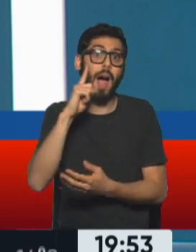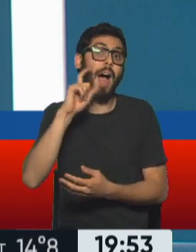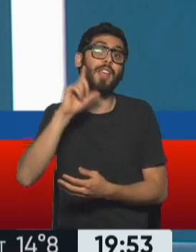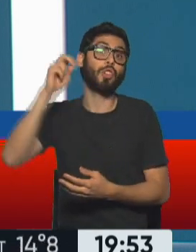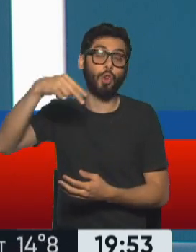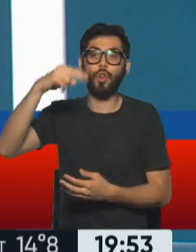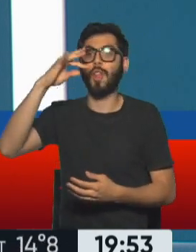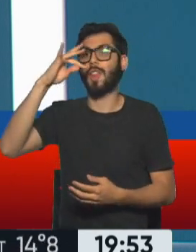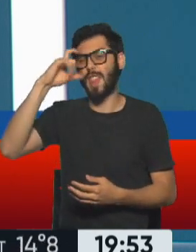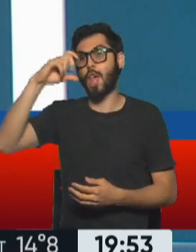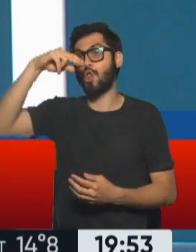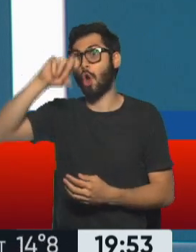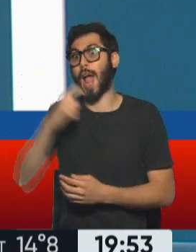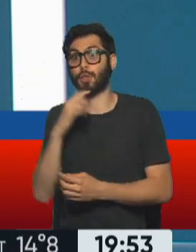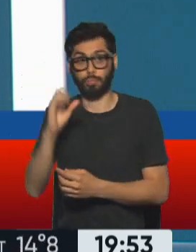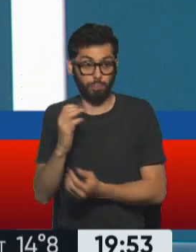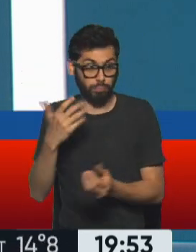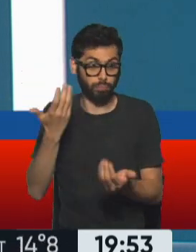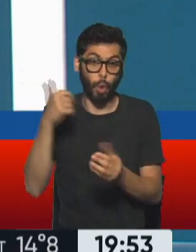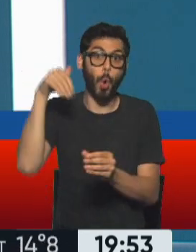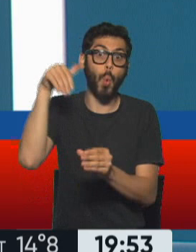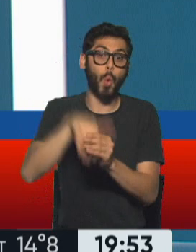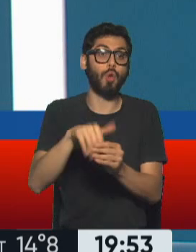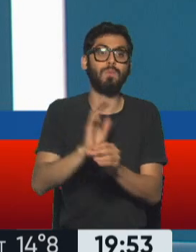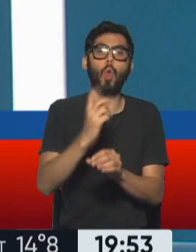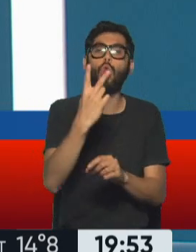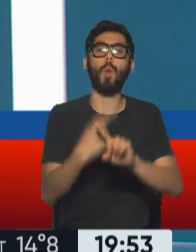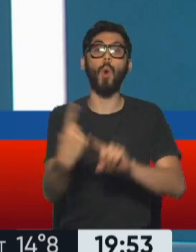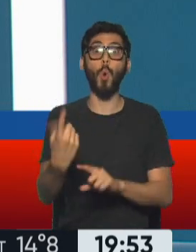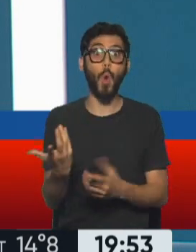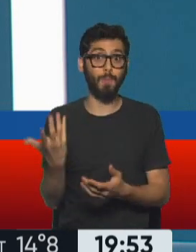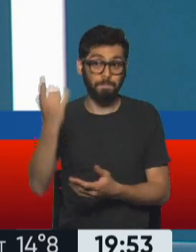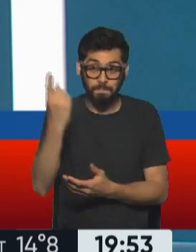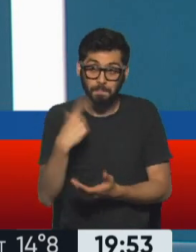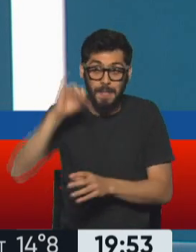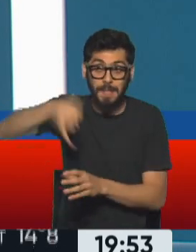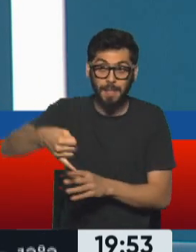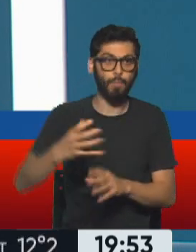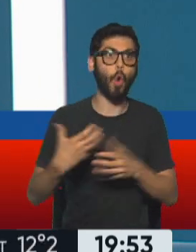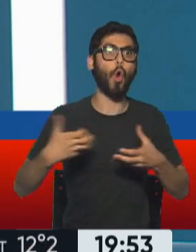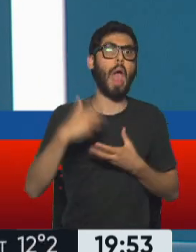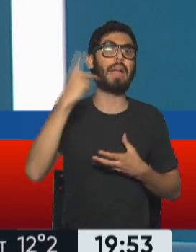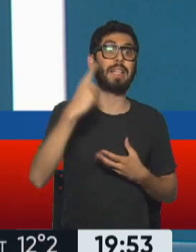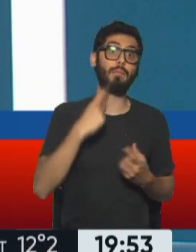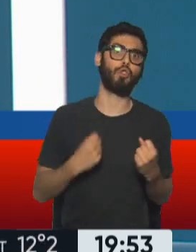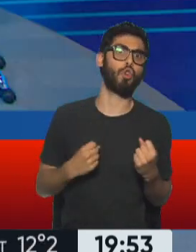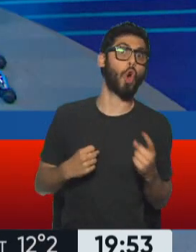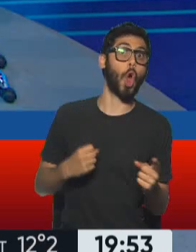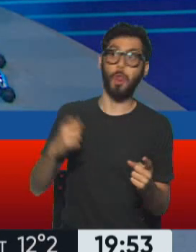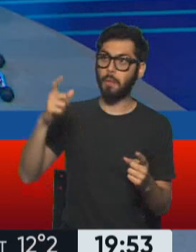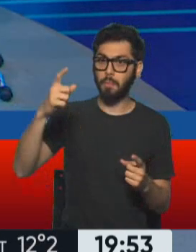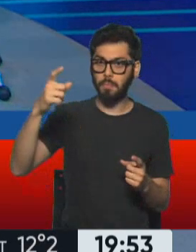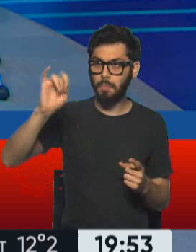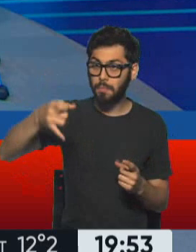para genocidas. Digo, se me ocurren muy pocos votos más contrarios a una bandera del kirchnerismo que esa, por ejemplo. ¿Se manifestó Lorenzetti?